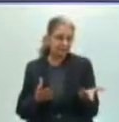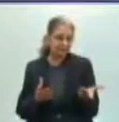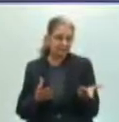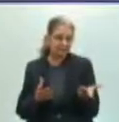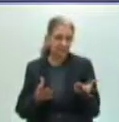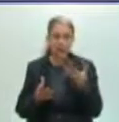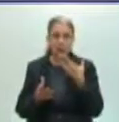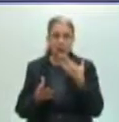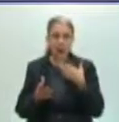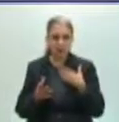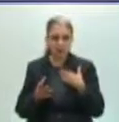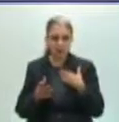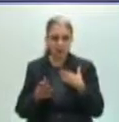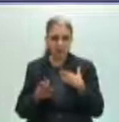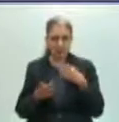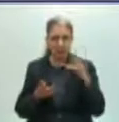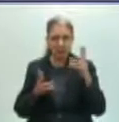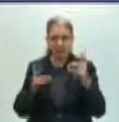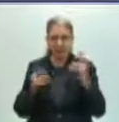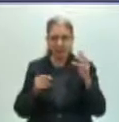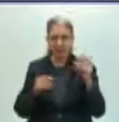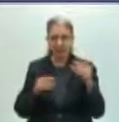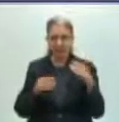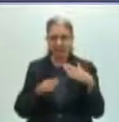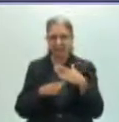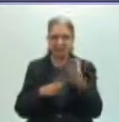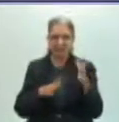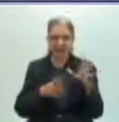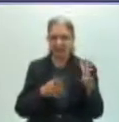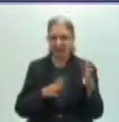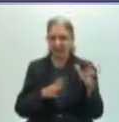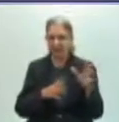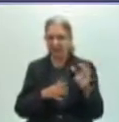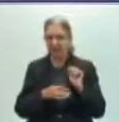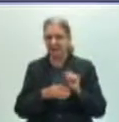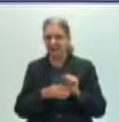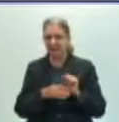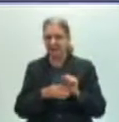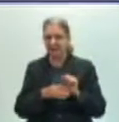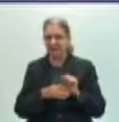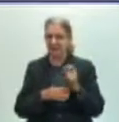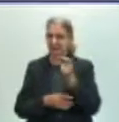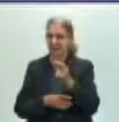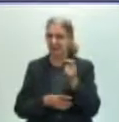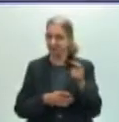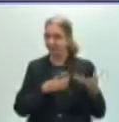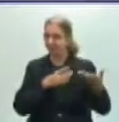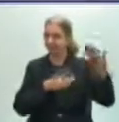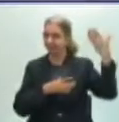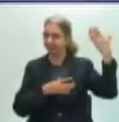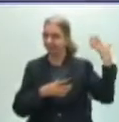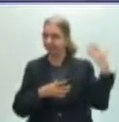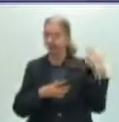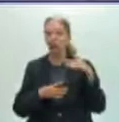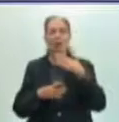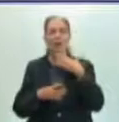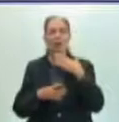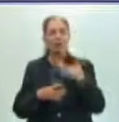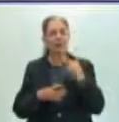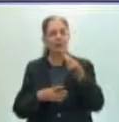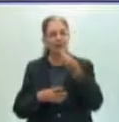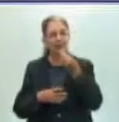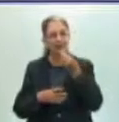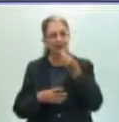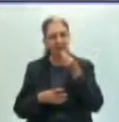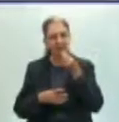cómo calcular la mediana? En el encuentro anterior les enseñé cómo podían determinar la